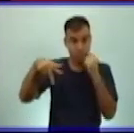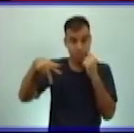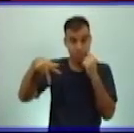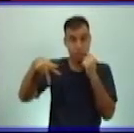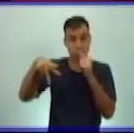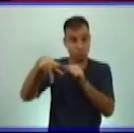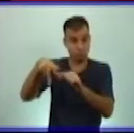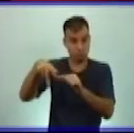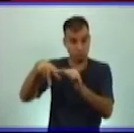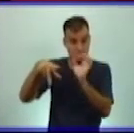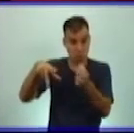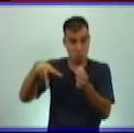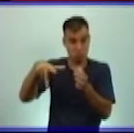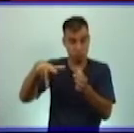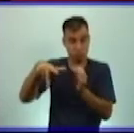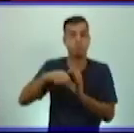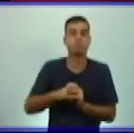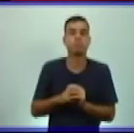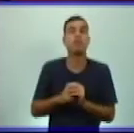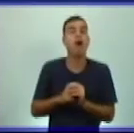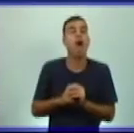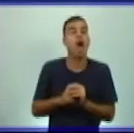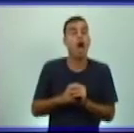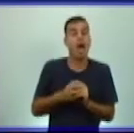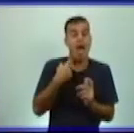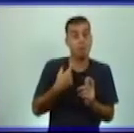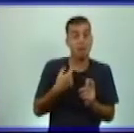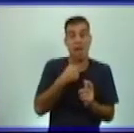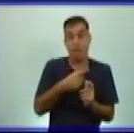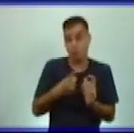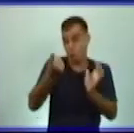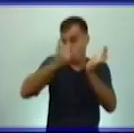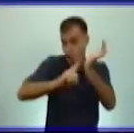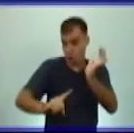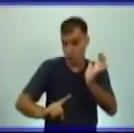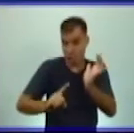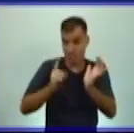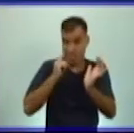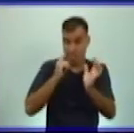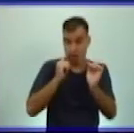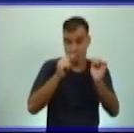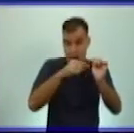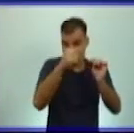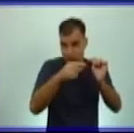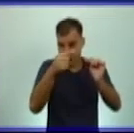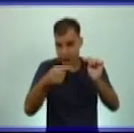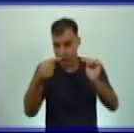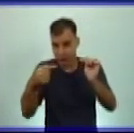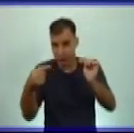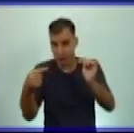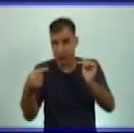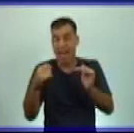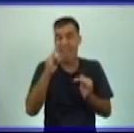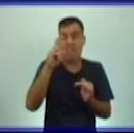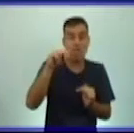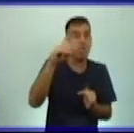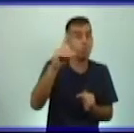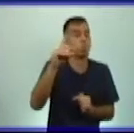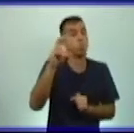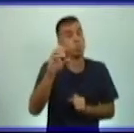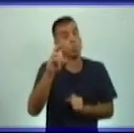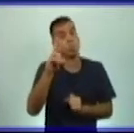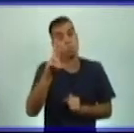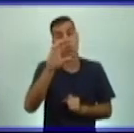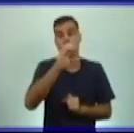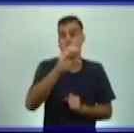inducción. Para este caso, si la corriente está bajando, las líneas de inducción tienen cierta orientación y con esa orientación